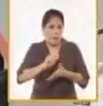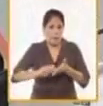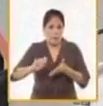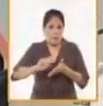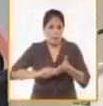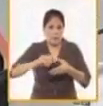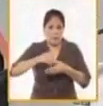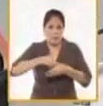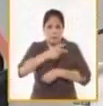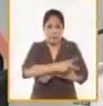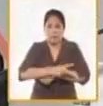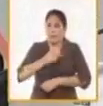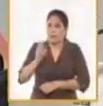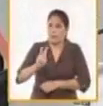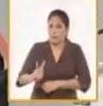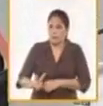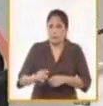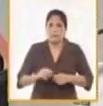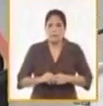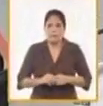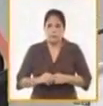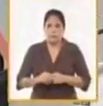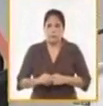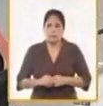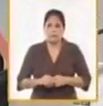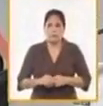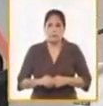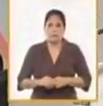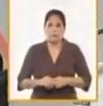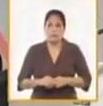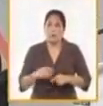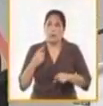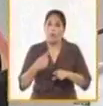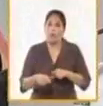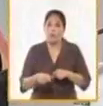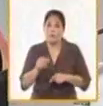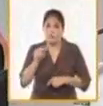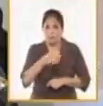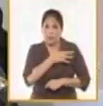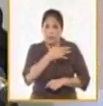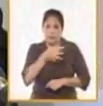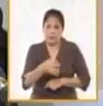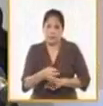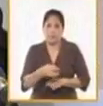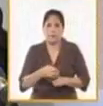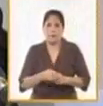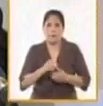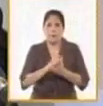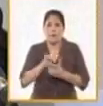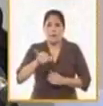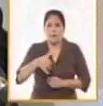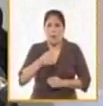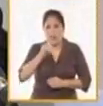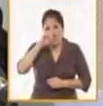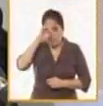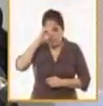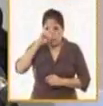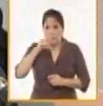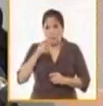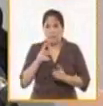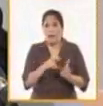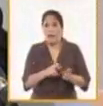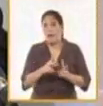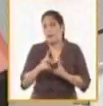Venezuela? Y bueno, un colega de la casa, uno de nuestros panelistas habituales, Julio César Mejía, editor de Prensa Latina y conductor